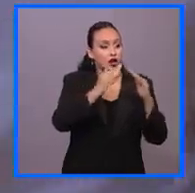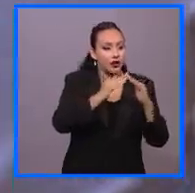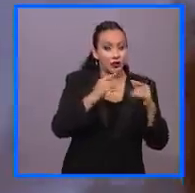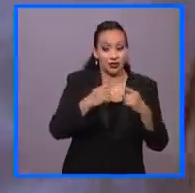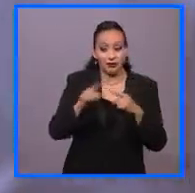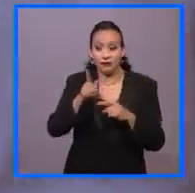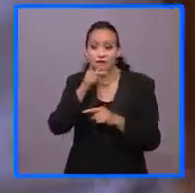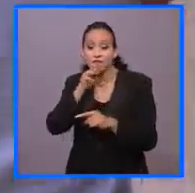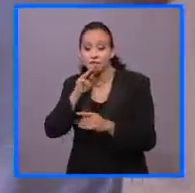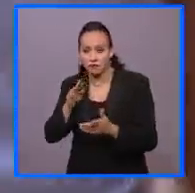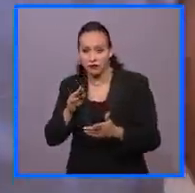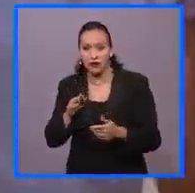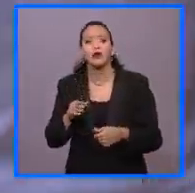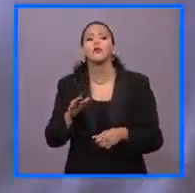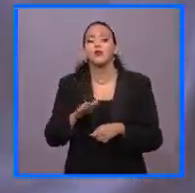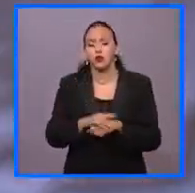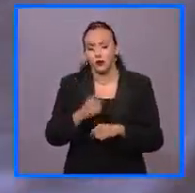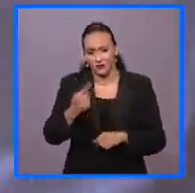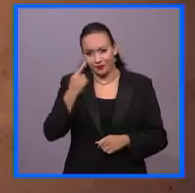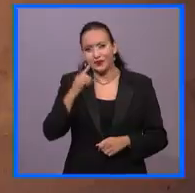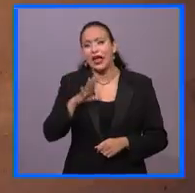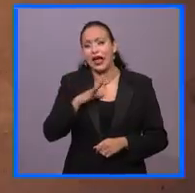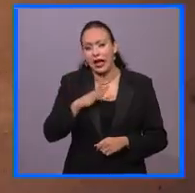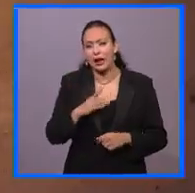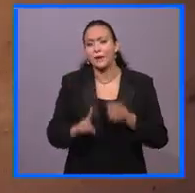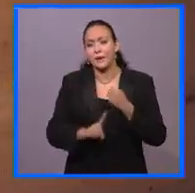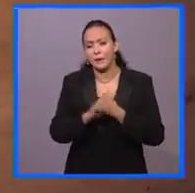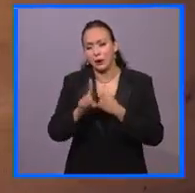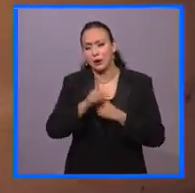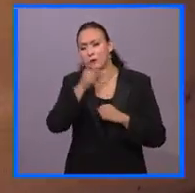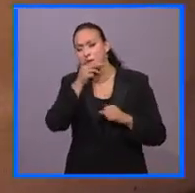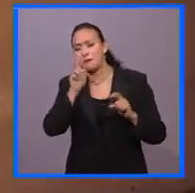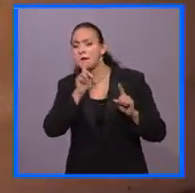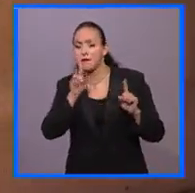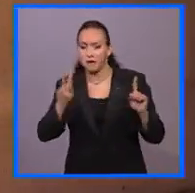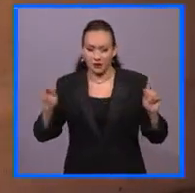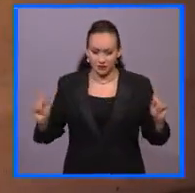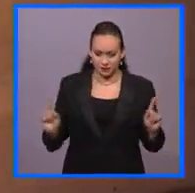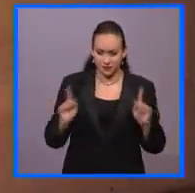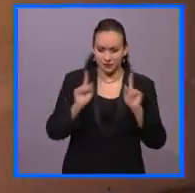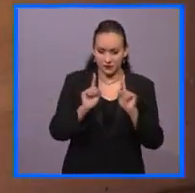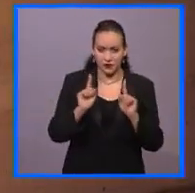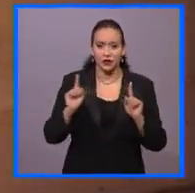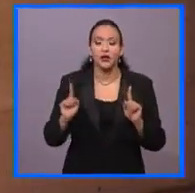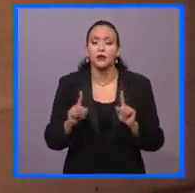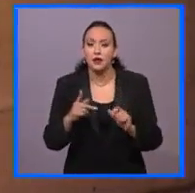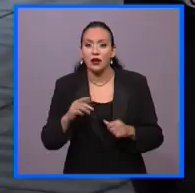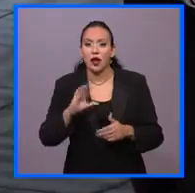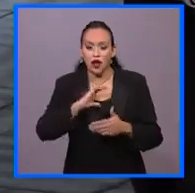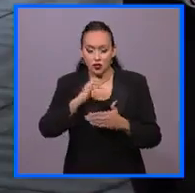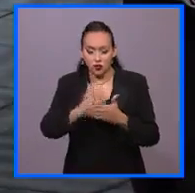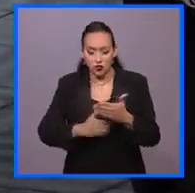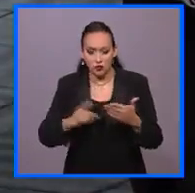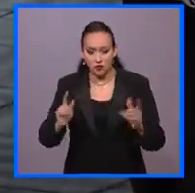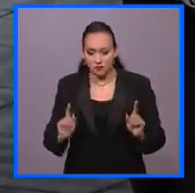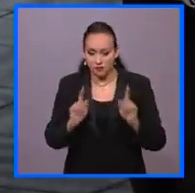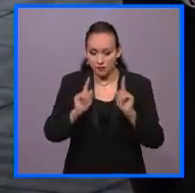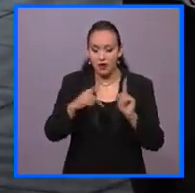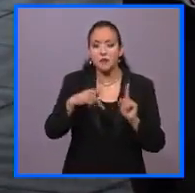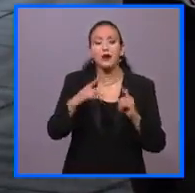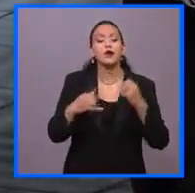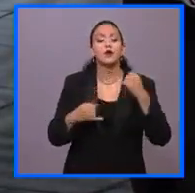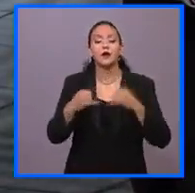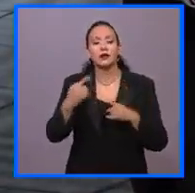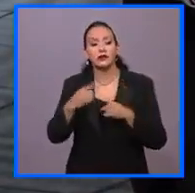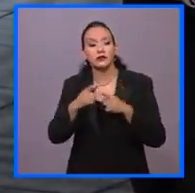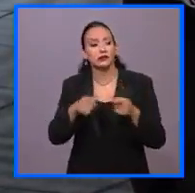padres, que como parte en el proceso defienden en un juicio de terminación de contrato de comodato, por lo que en estos casos la persona